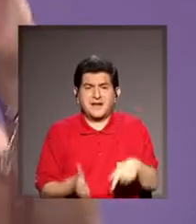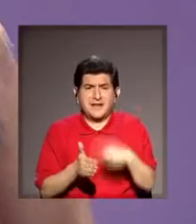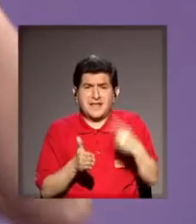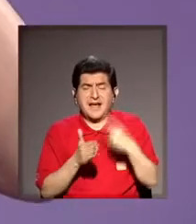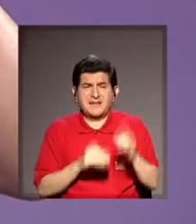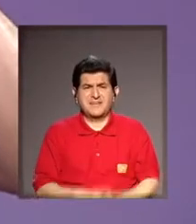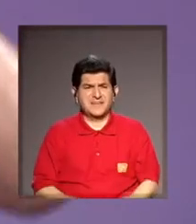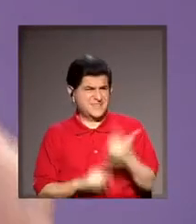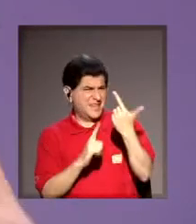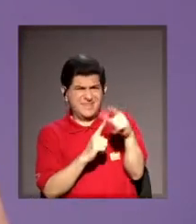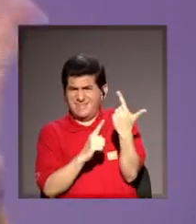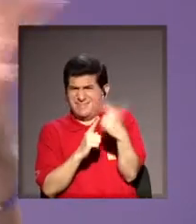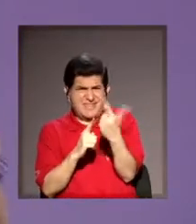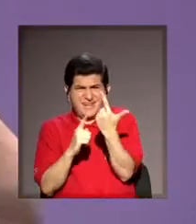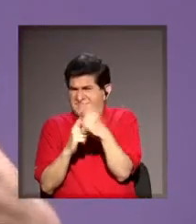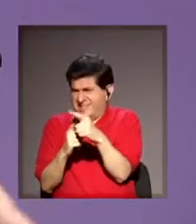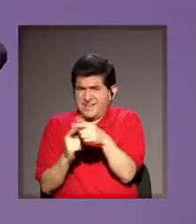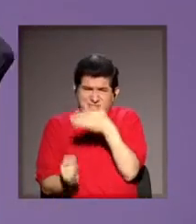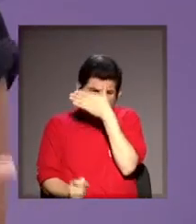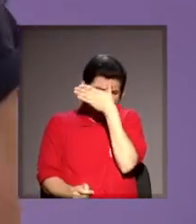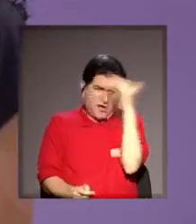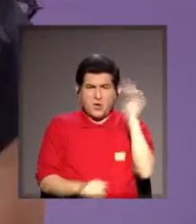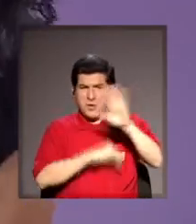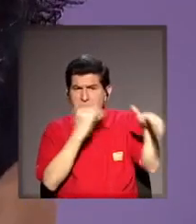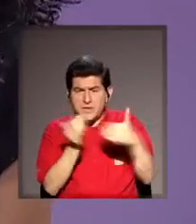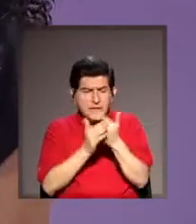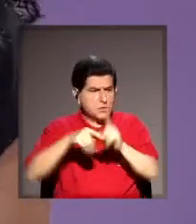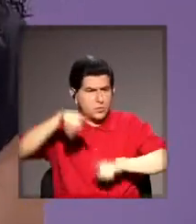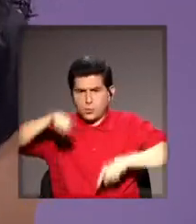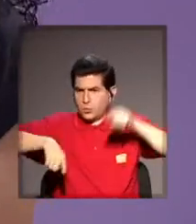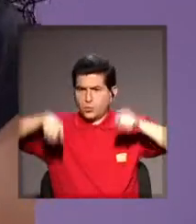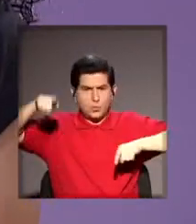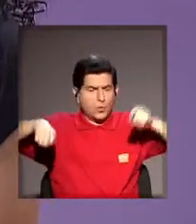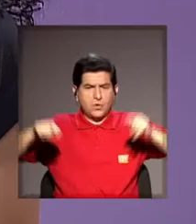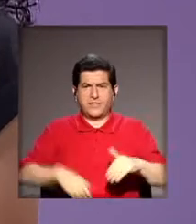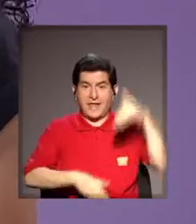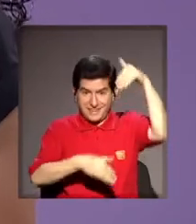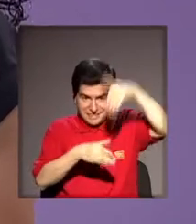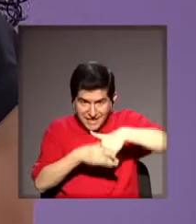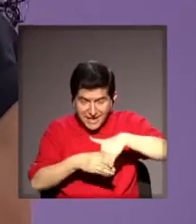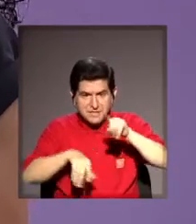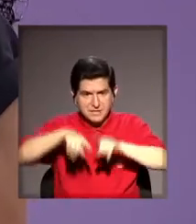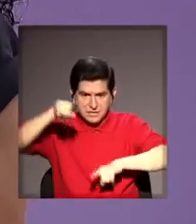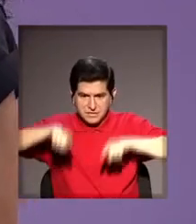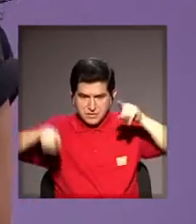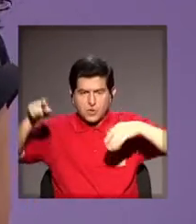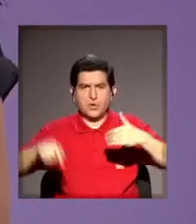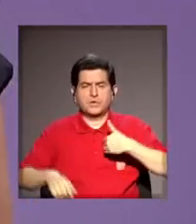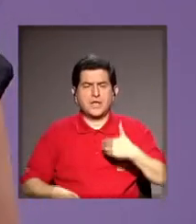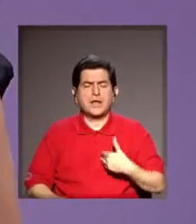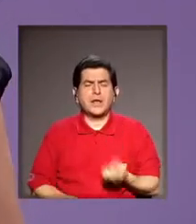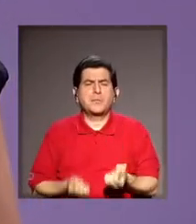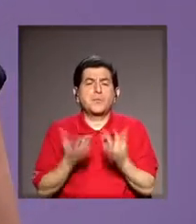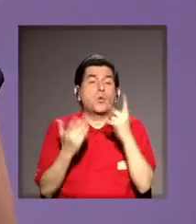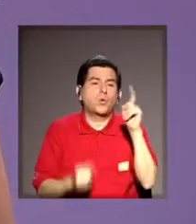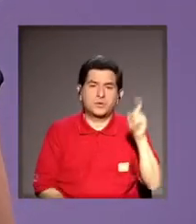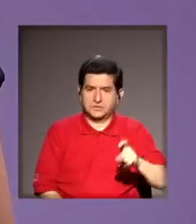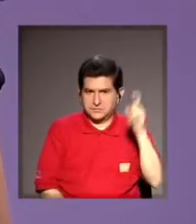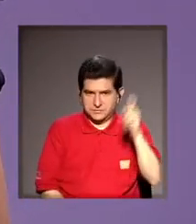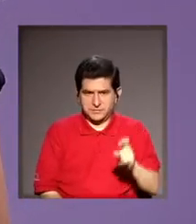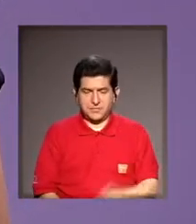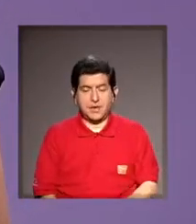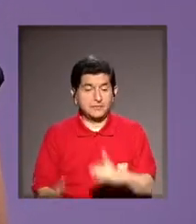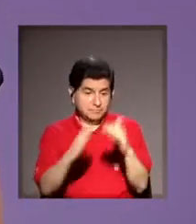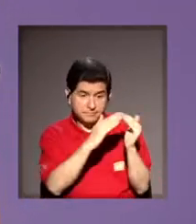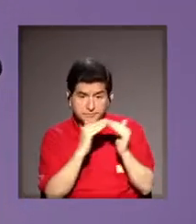veces las siglas nos olvidan de toda esta diversidad pero hay dentro de esa gran diversidad tenemos muchas necesidades verdad